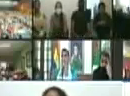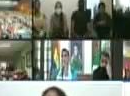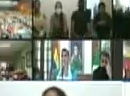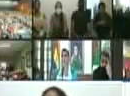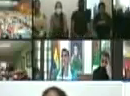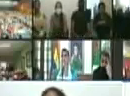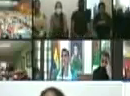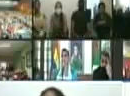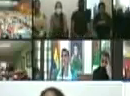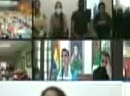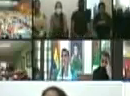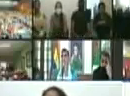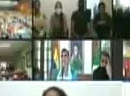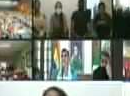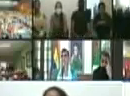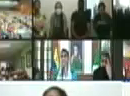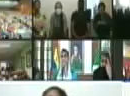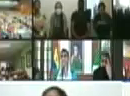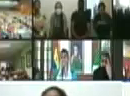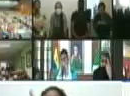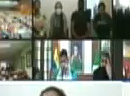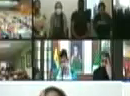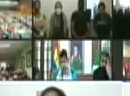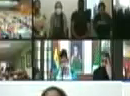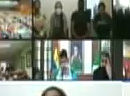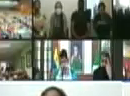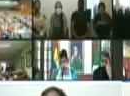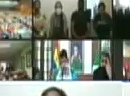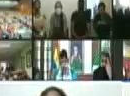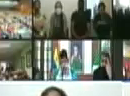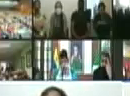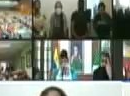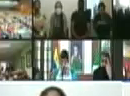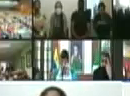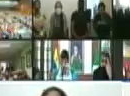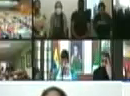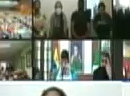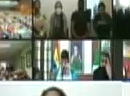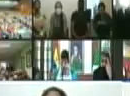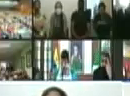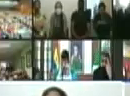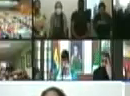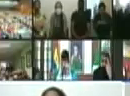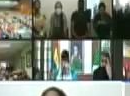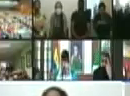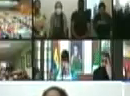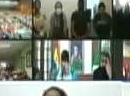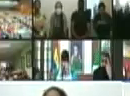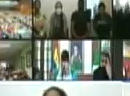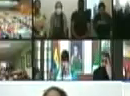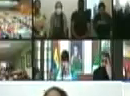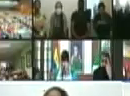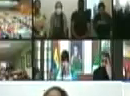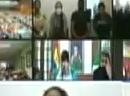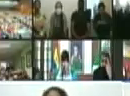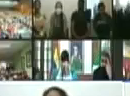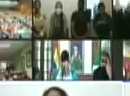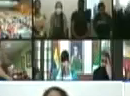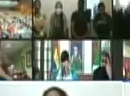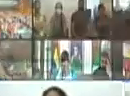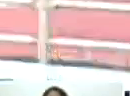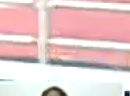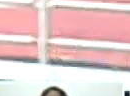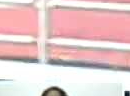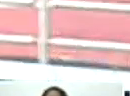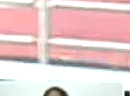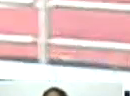poder popular. Que lo sepa el mundo. Venezuela tiene un poderoso poder popular y por eso la revolución bolivariana, fundada por